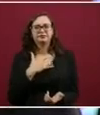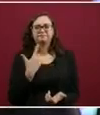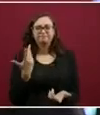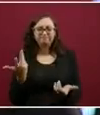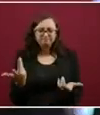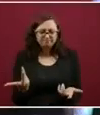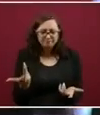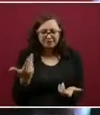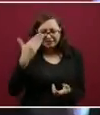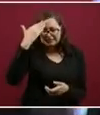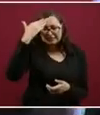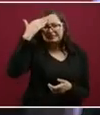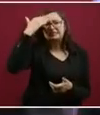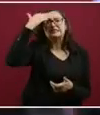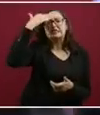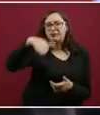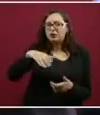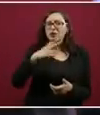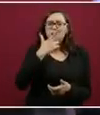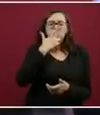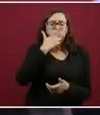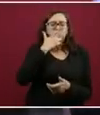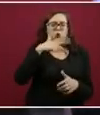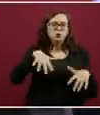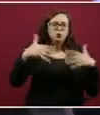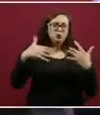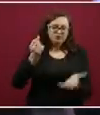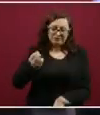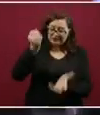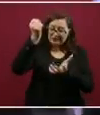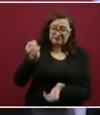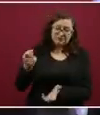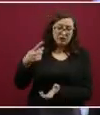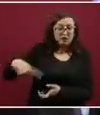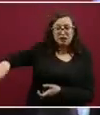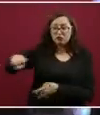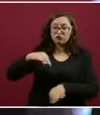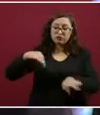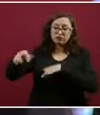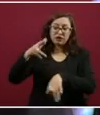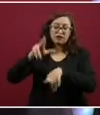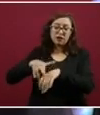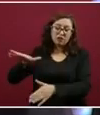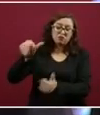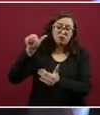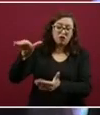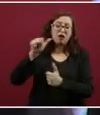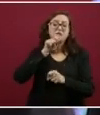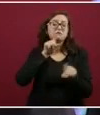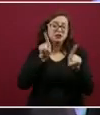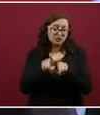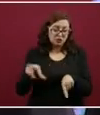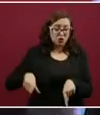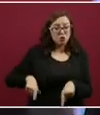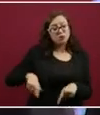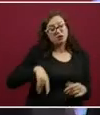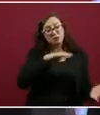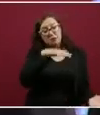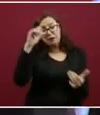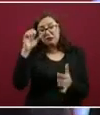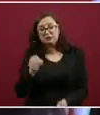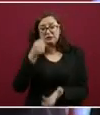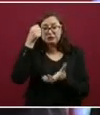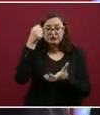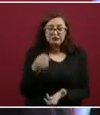de saber que son sagrados, son las cuotas de los derechohabientes, pero también son los recursos del gobierno. El asunto